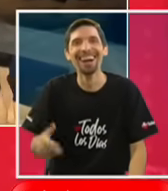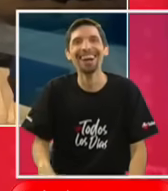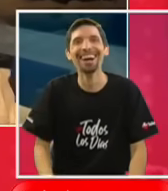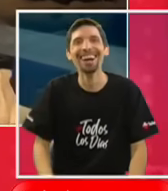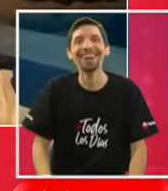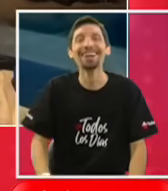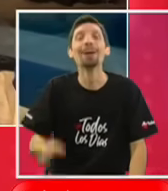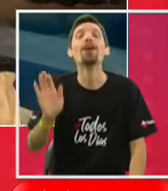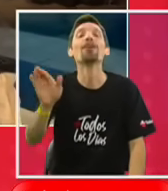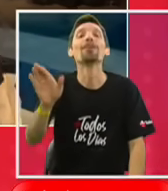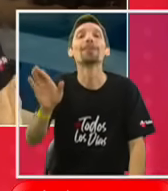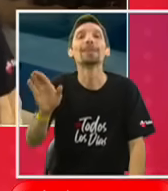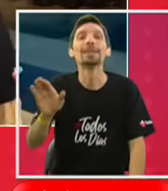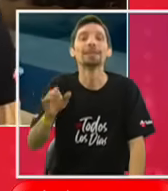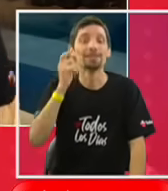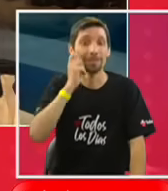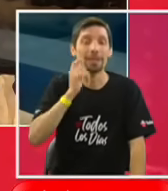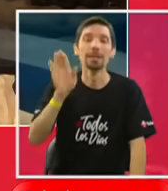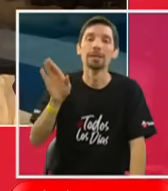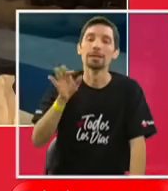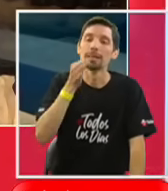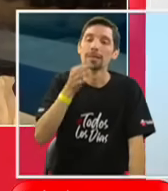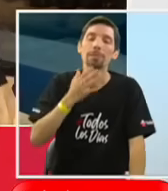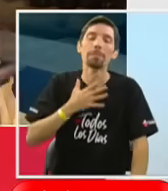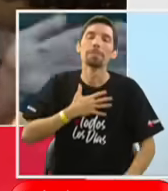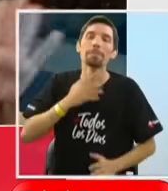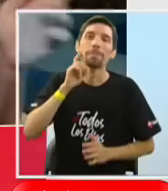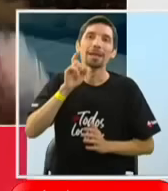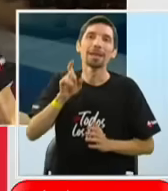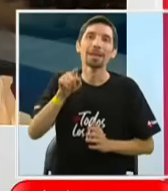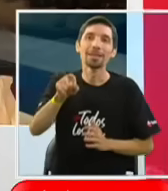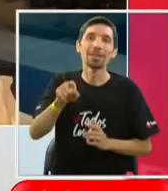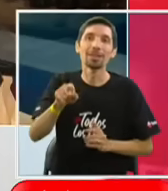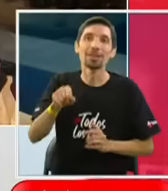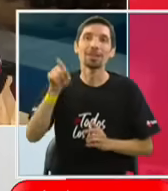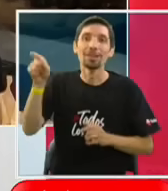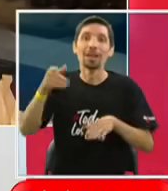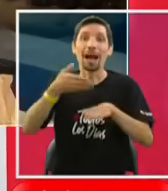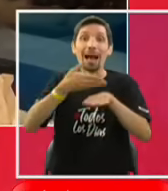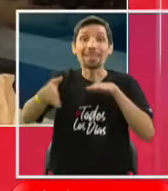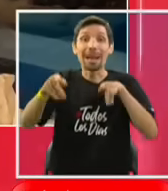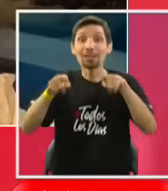Oye... me encantó ver a tu el familia. ¡El desfase me tiene loco!